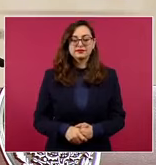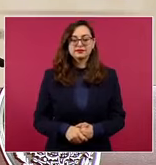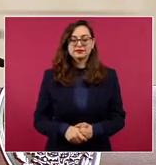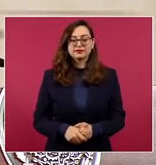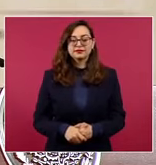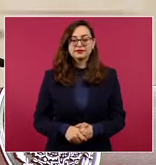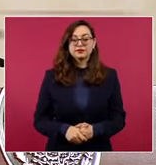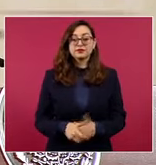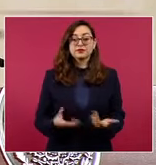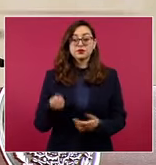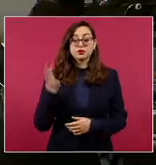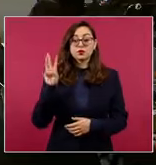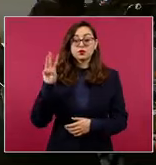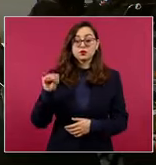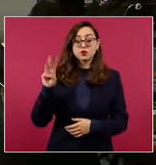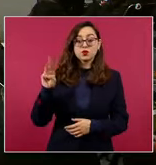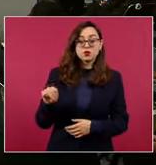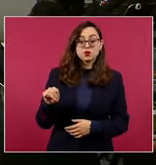Walmart,